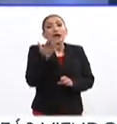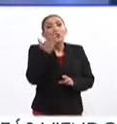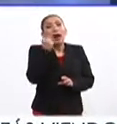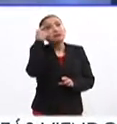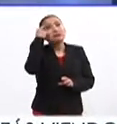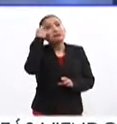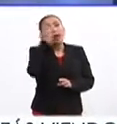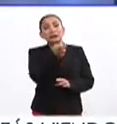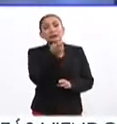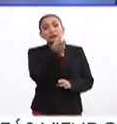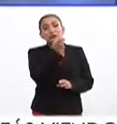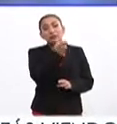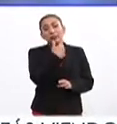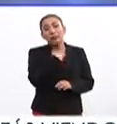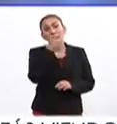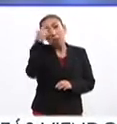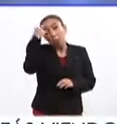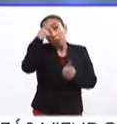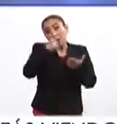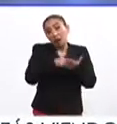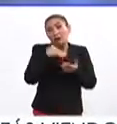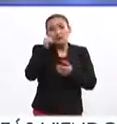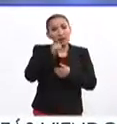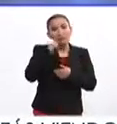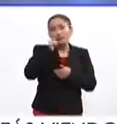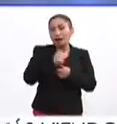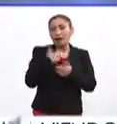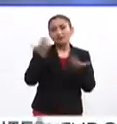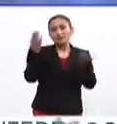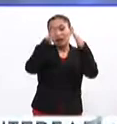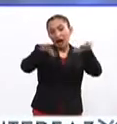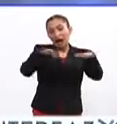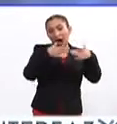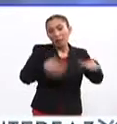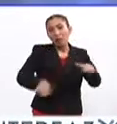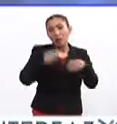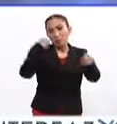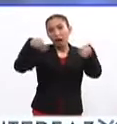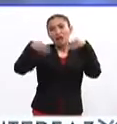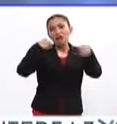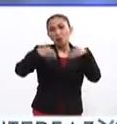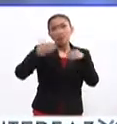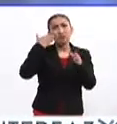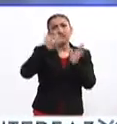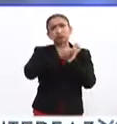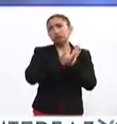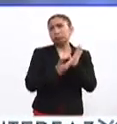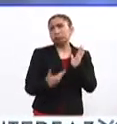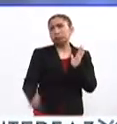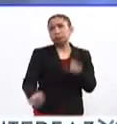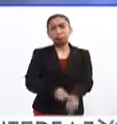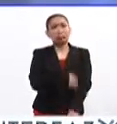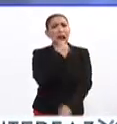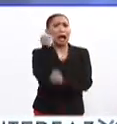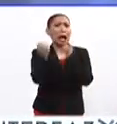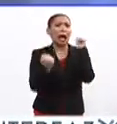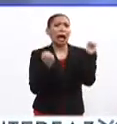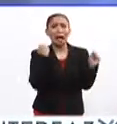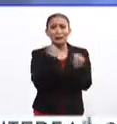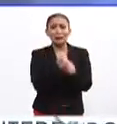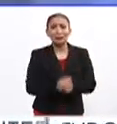había considerado estas razones. Siempre pensé, de hecho he tenido árboles de plástico que me han durado décadas,